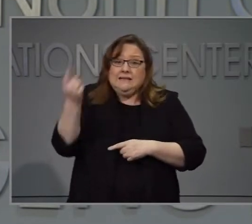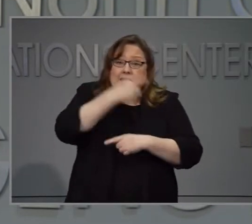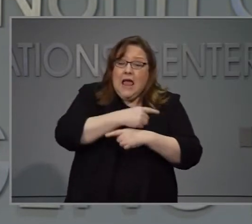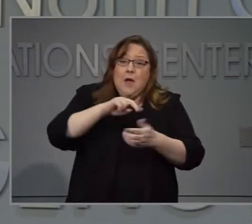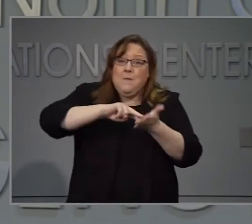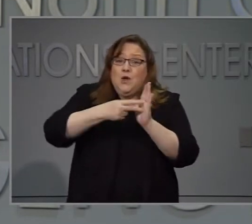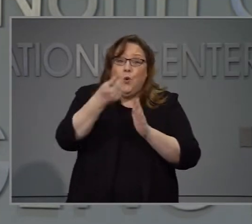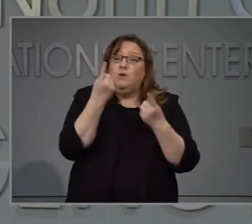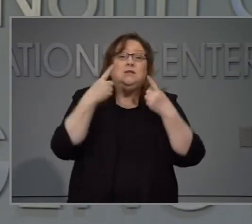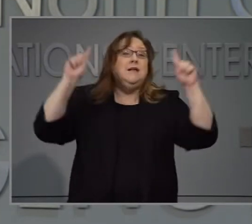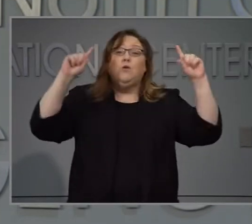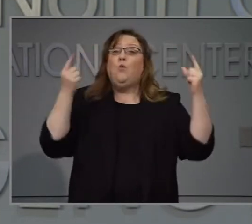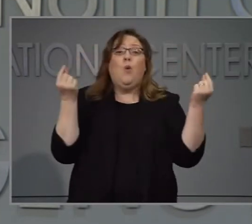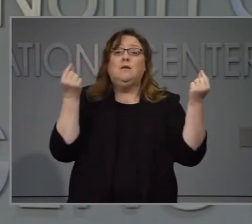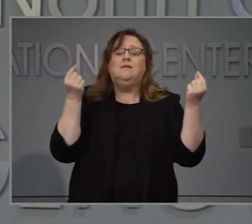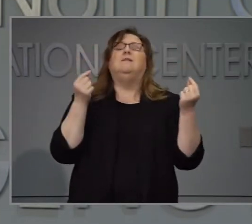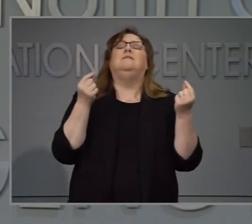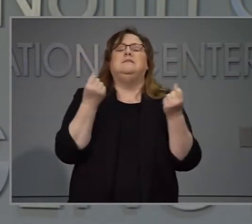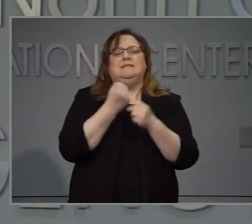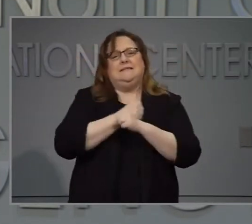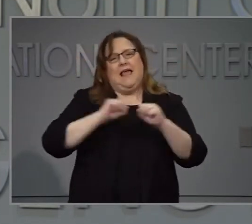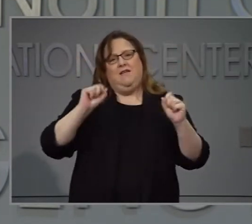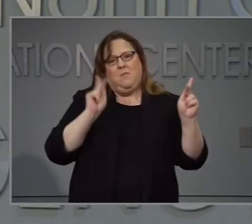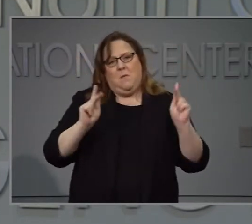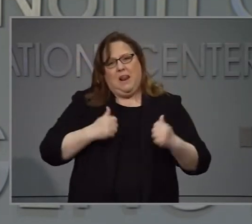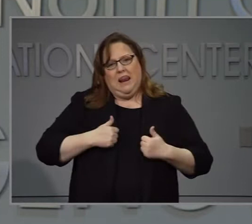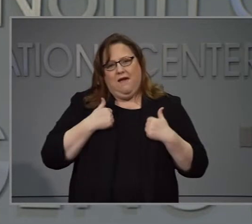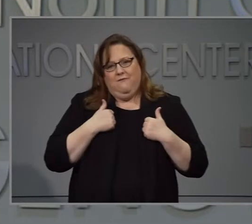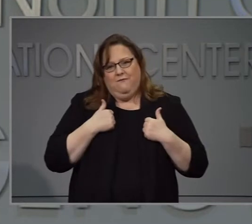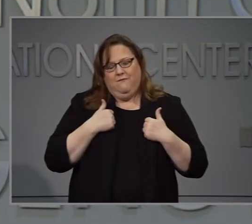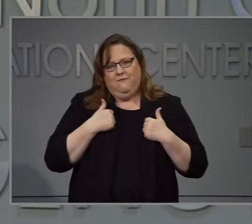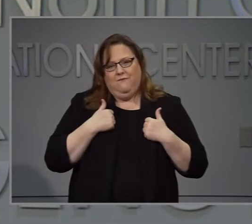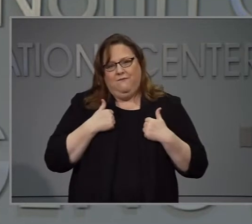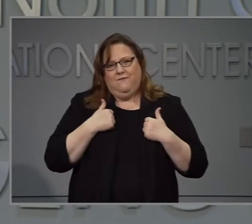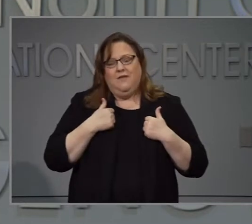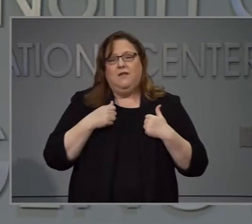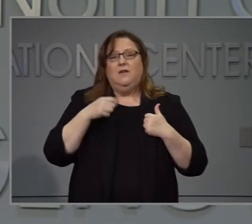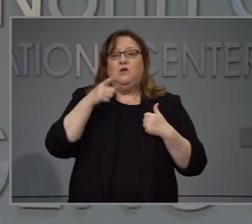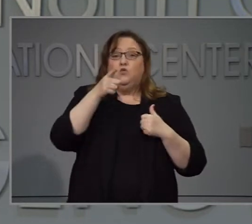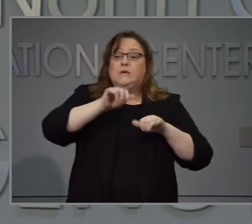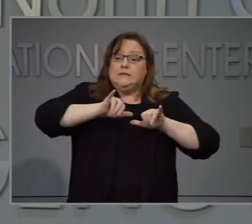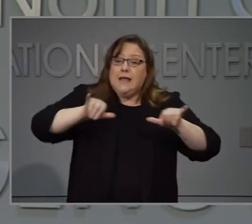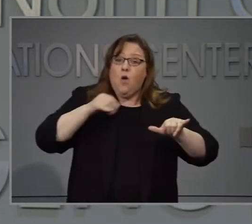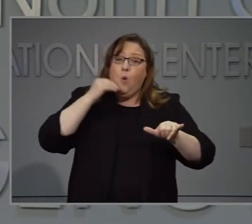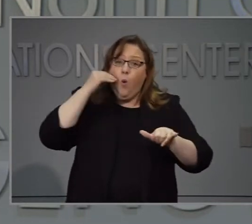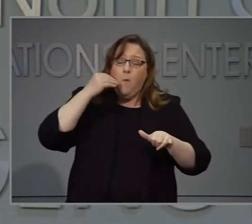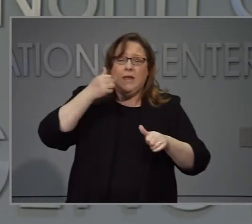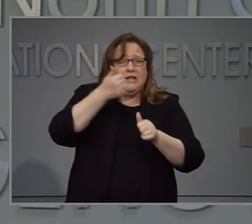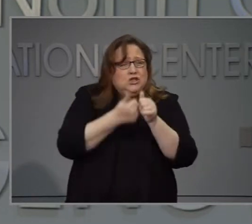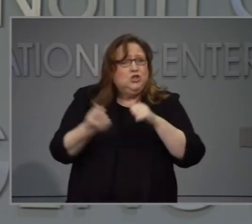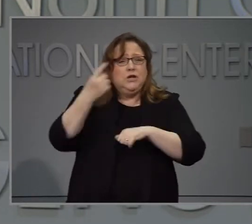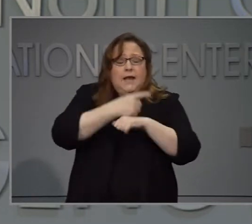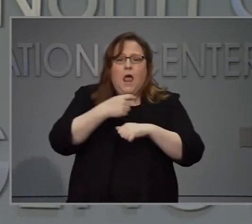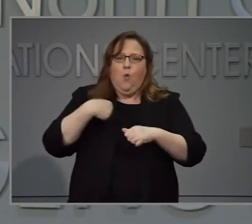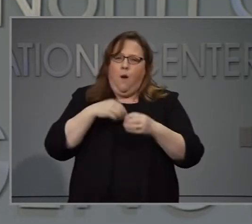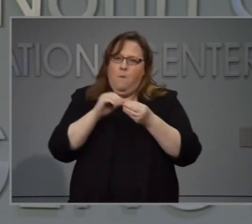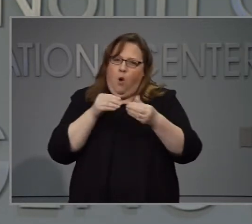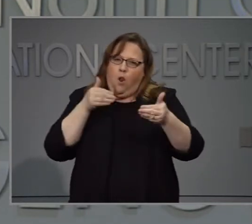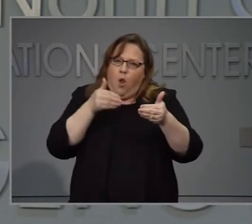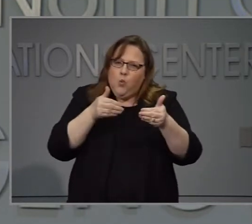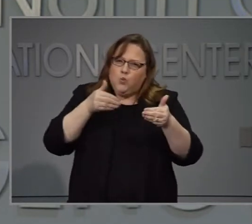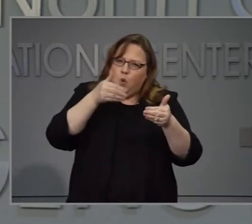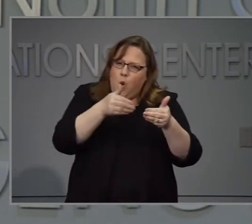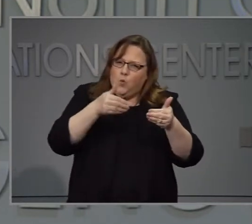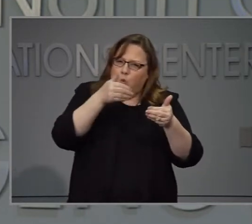otro día que están salvando vidas y estamos nosotros también acercándonos a abrir nuestra